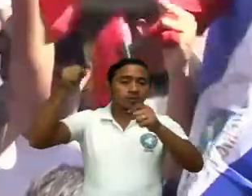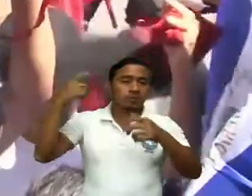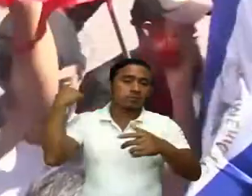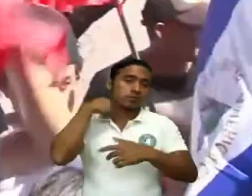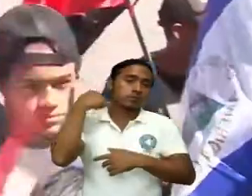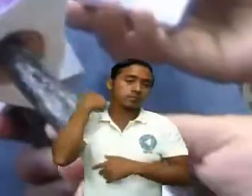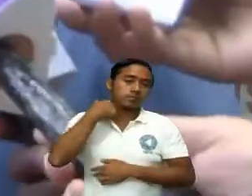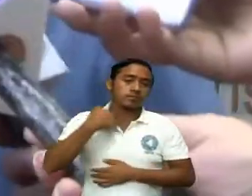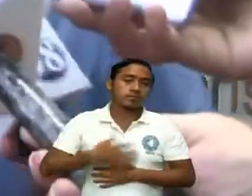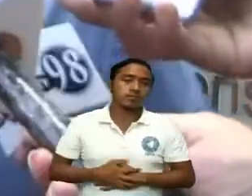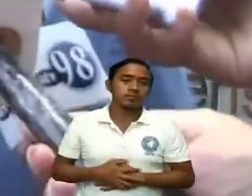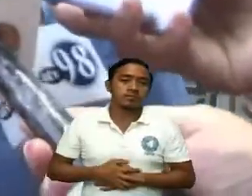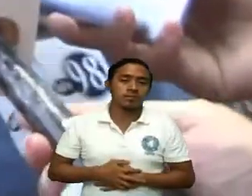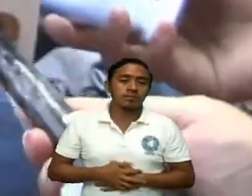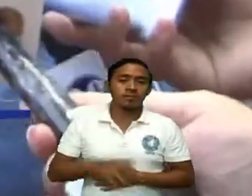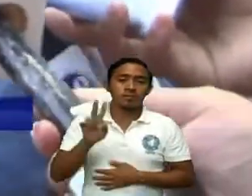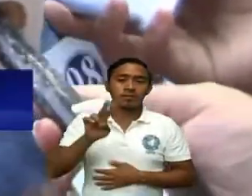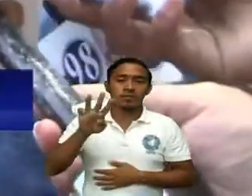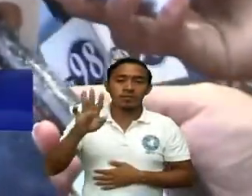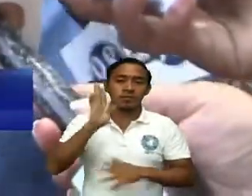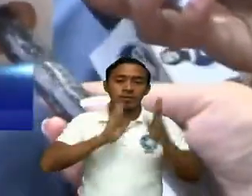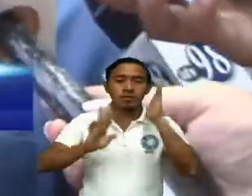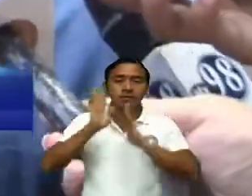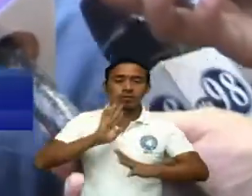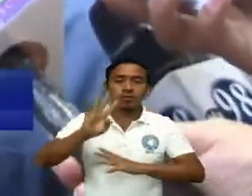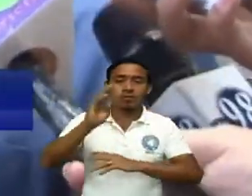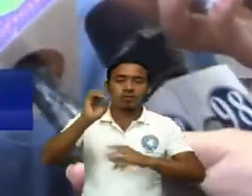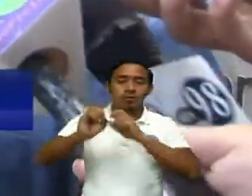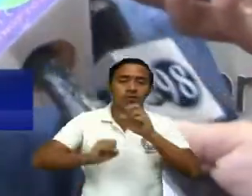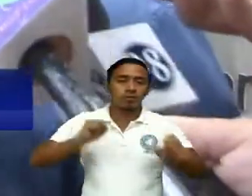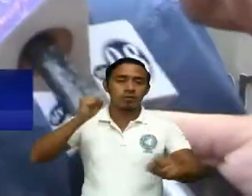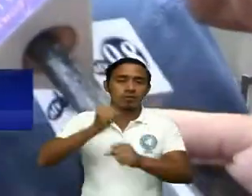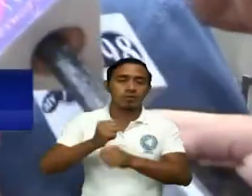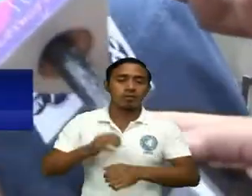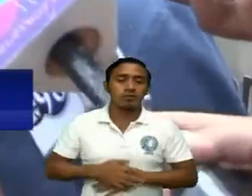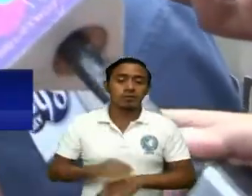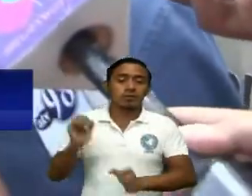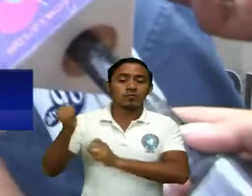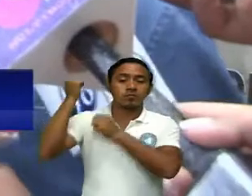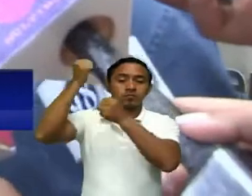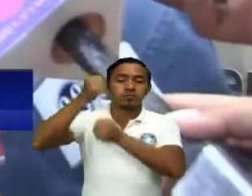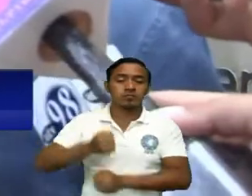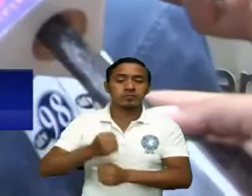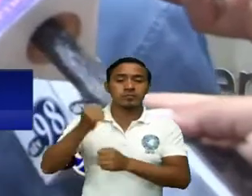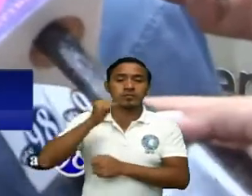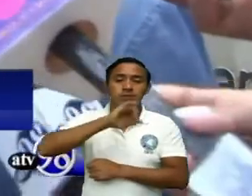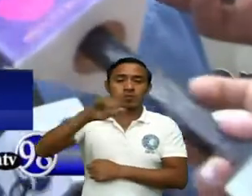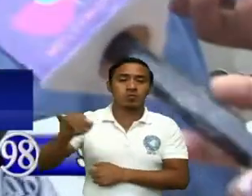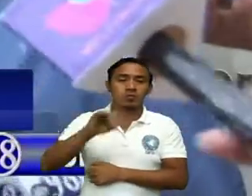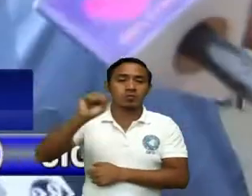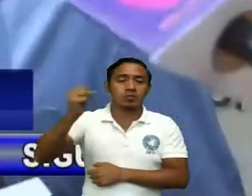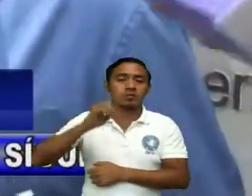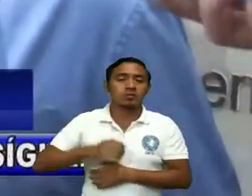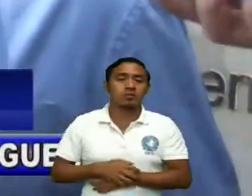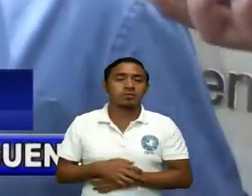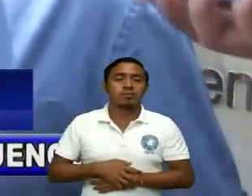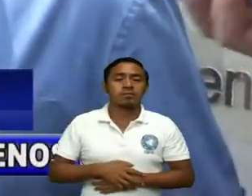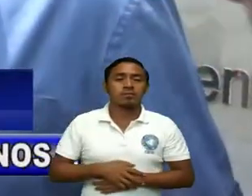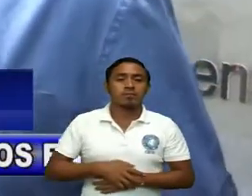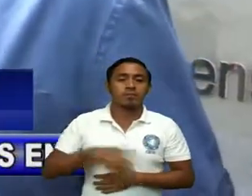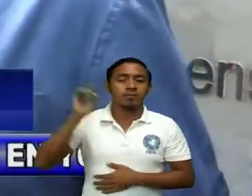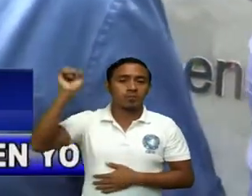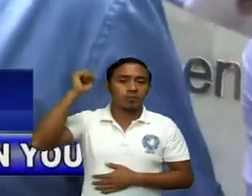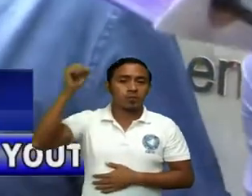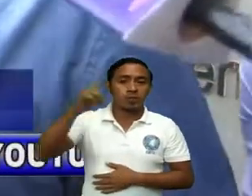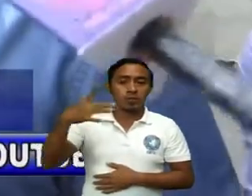¡Viva! ¡Hasta la victoria! 23 de agosto, 40 aniversario de la Fundación de la Juventud Sandinista, 19 de julio.